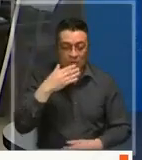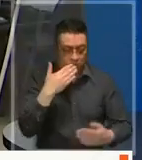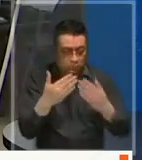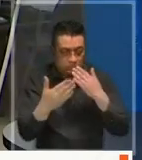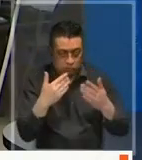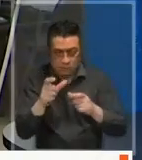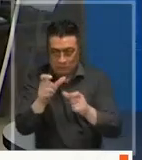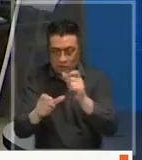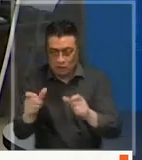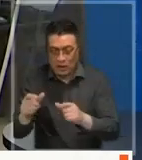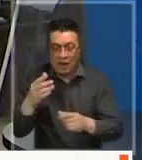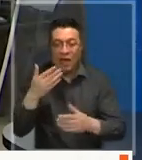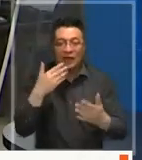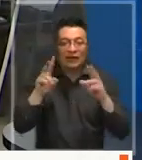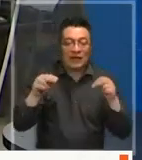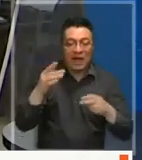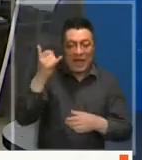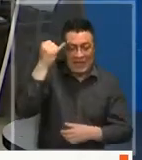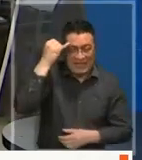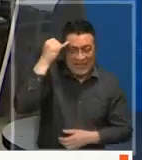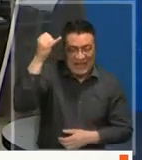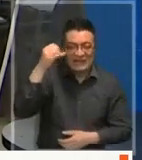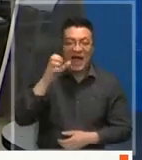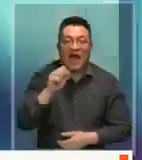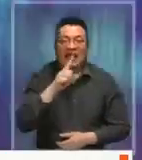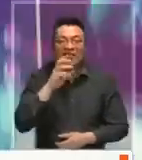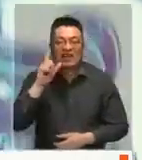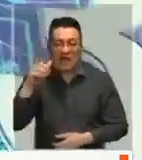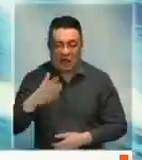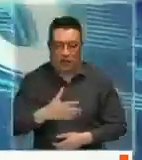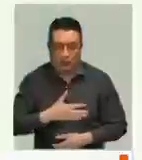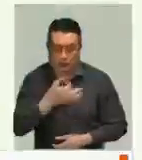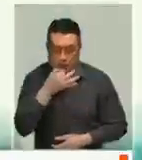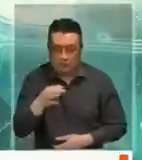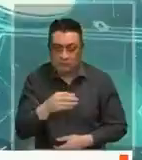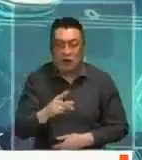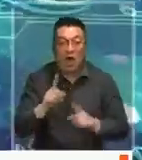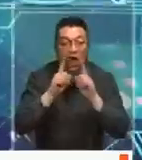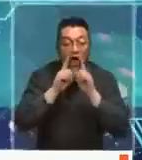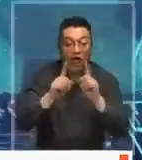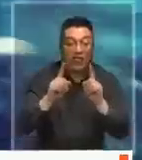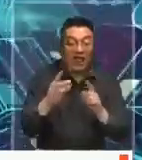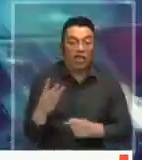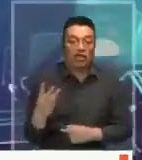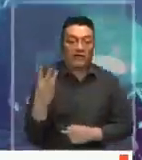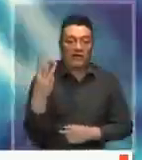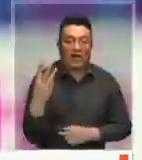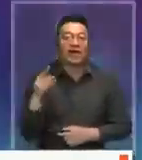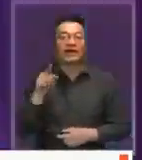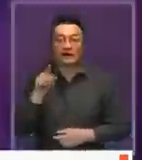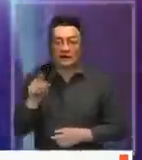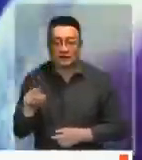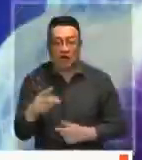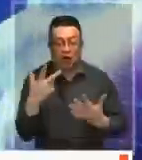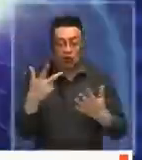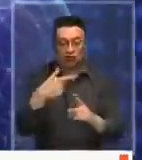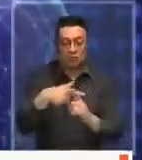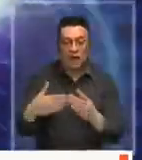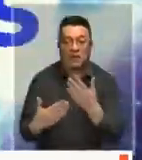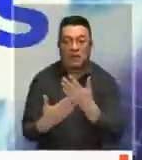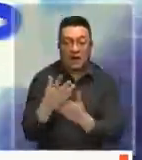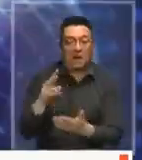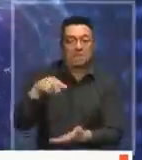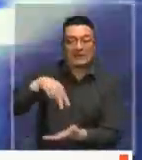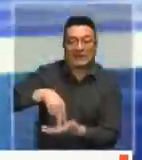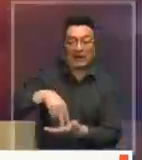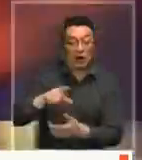de inteligencia artificial. ¿Quién mejor que yo para eso? En el Hotel W es la cita presencial desde las 8:30 de la mañana, pero si